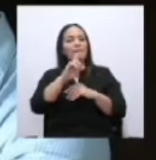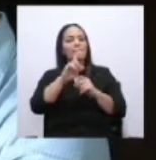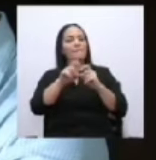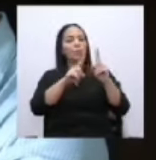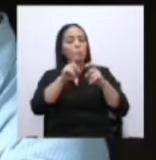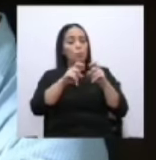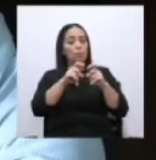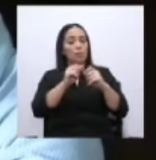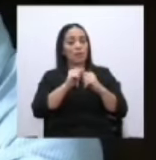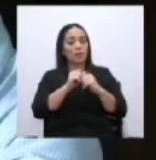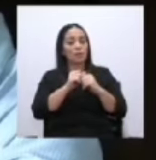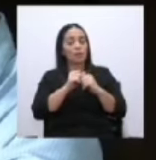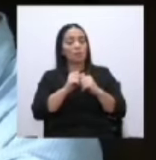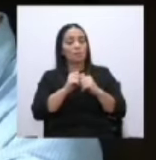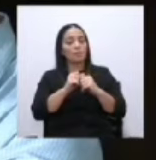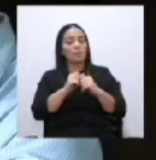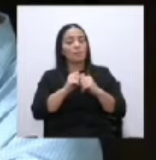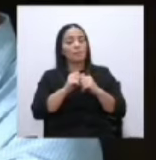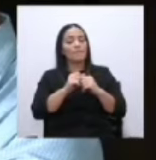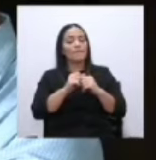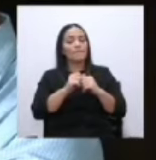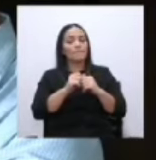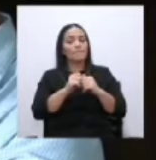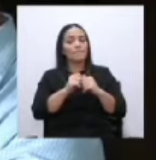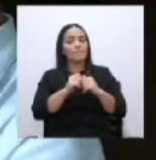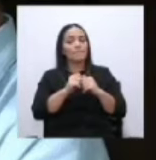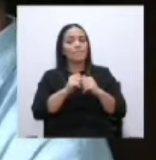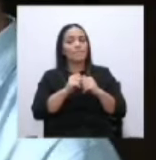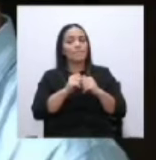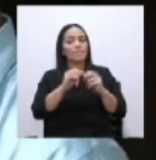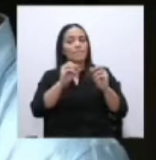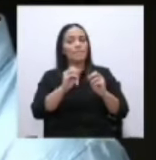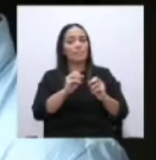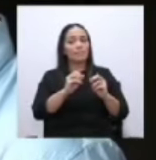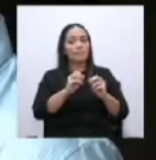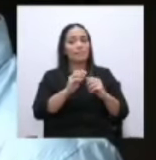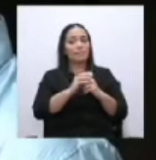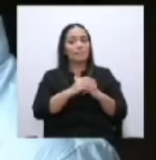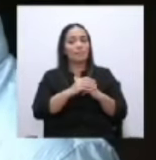permitir exponer la ley que él planteó.